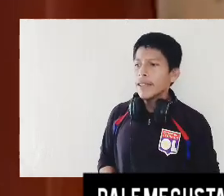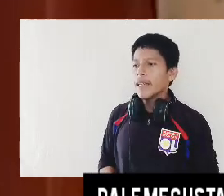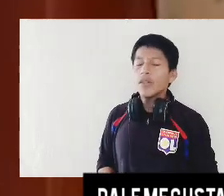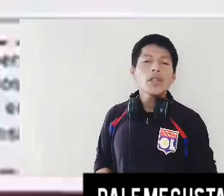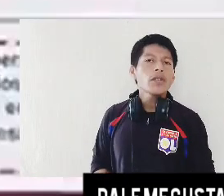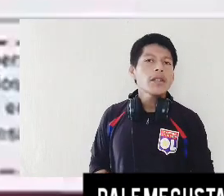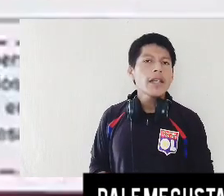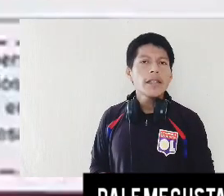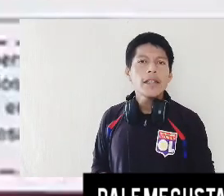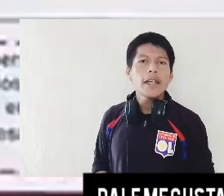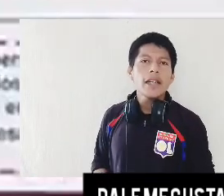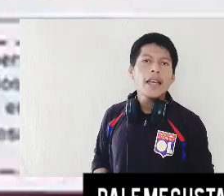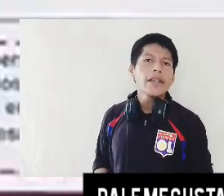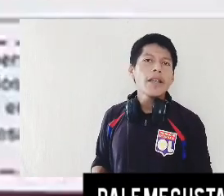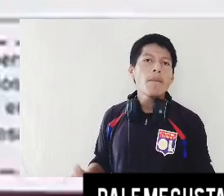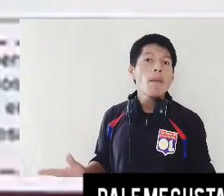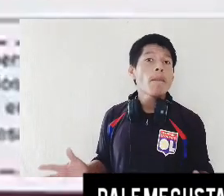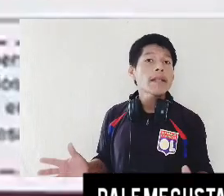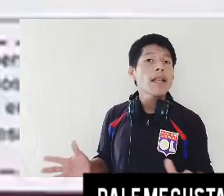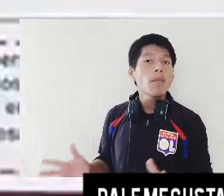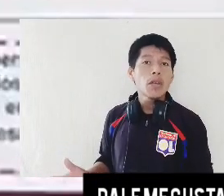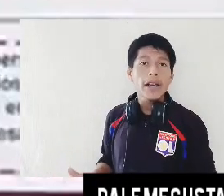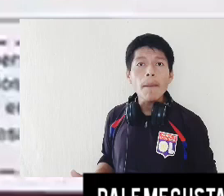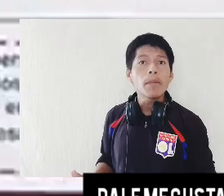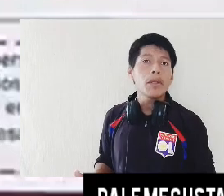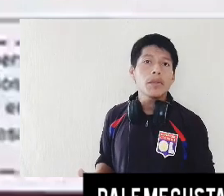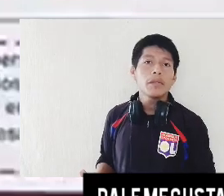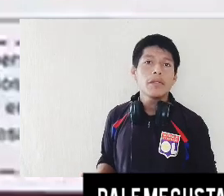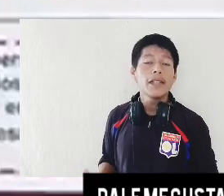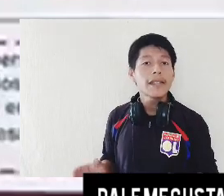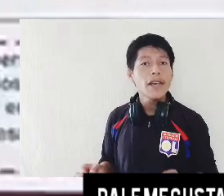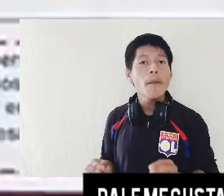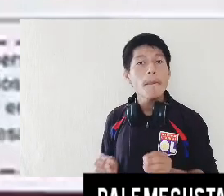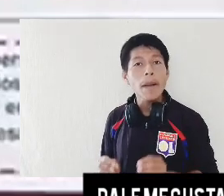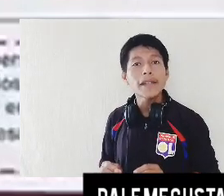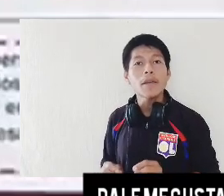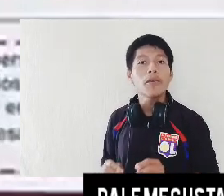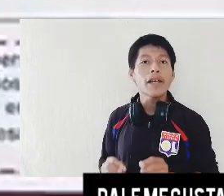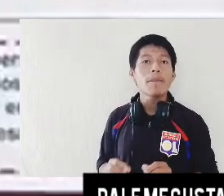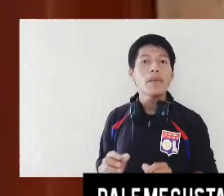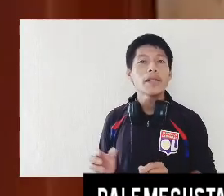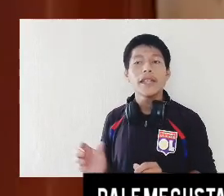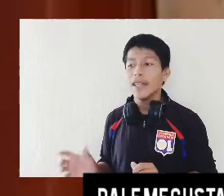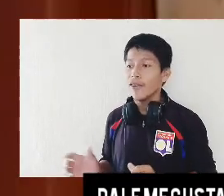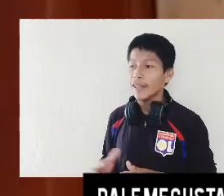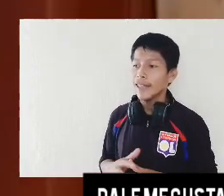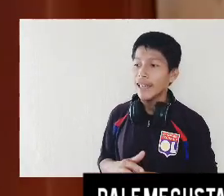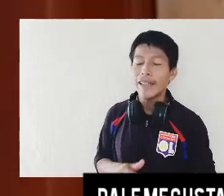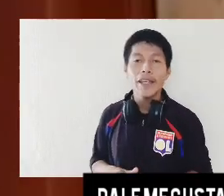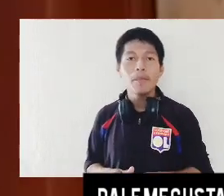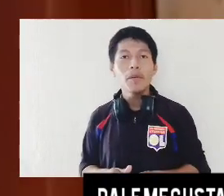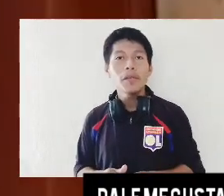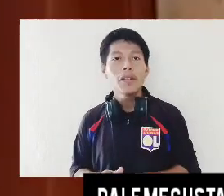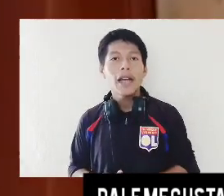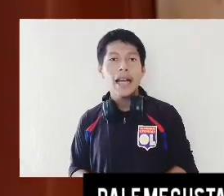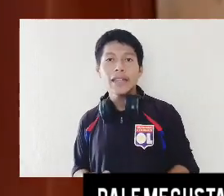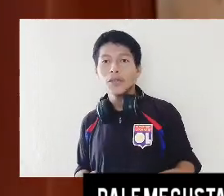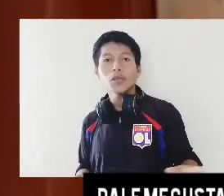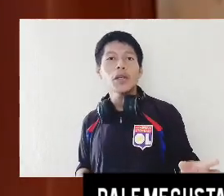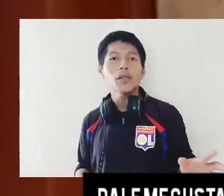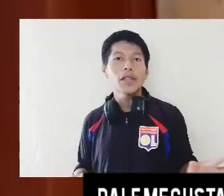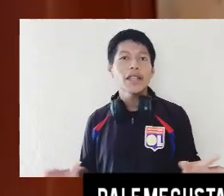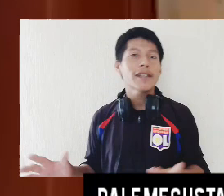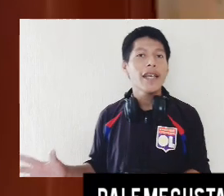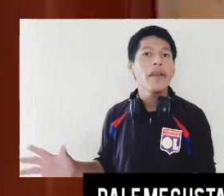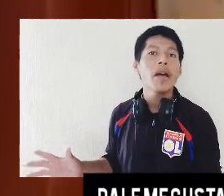¿qué quiere decir esto, señores? Quiere decir que el tiempo pasa muy rápido. En serio, pasa muy rápido. Ahora sí que el tiempo. Hace